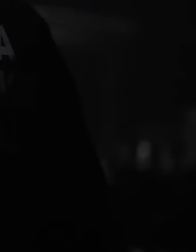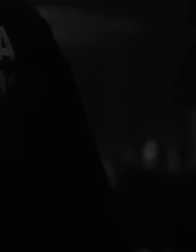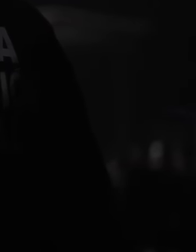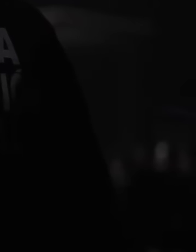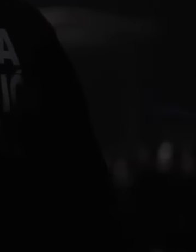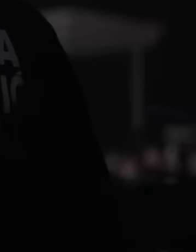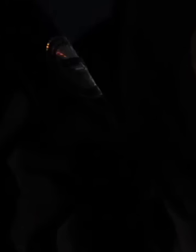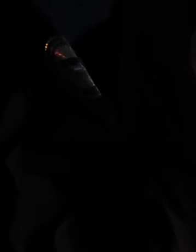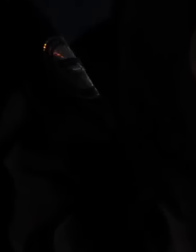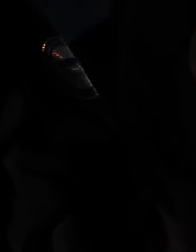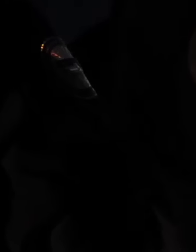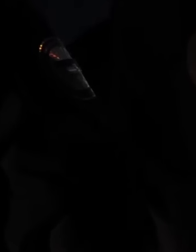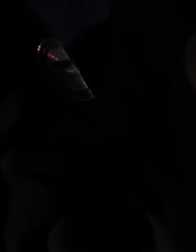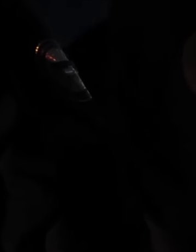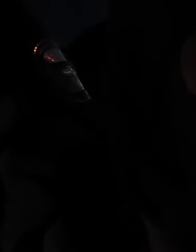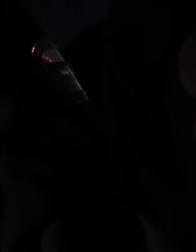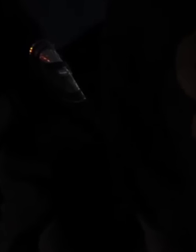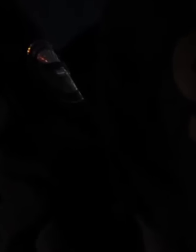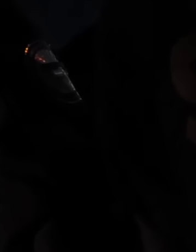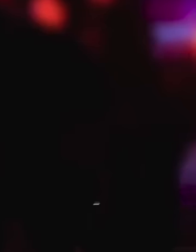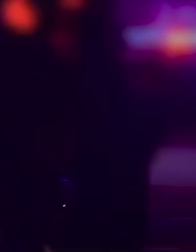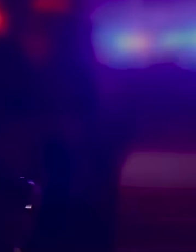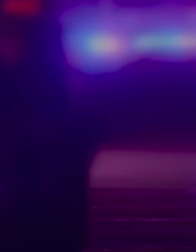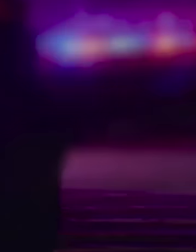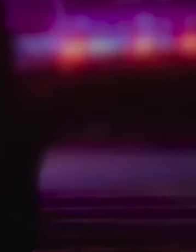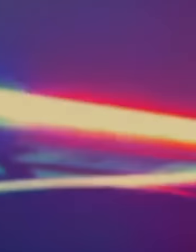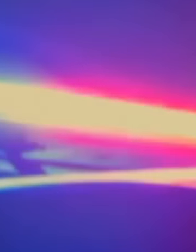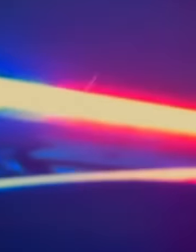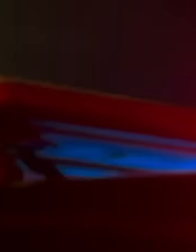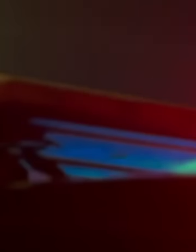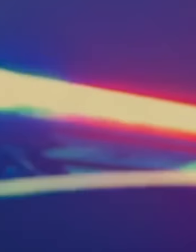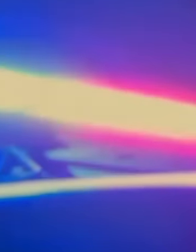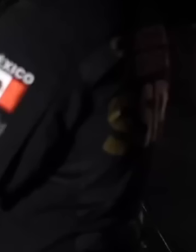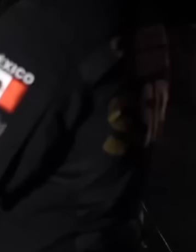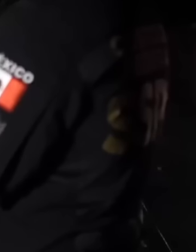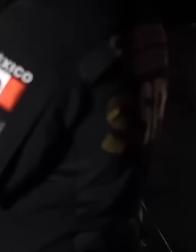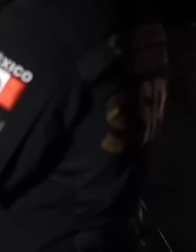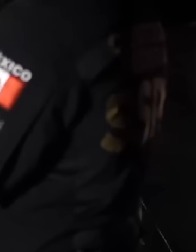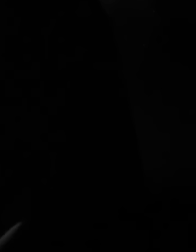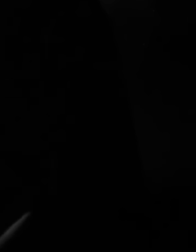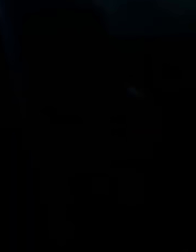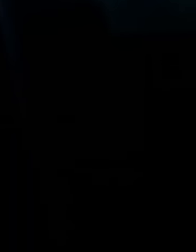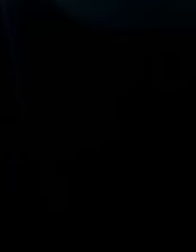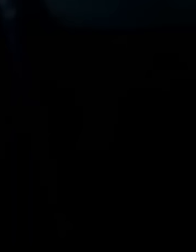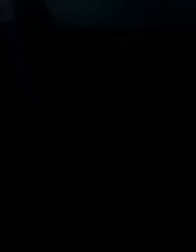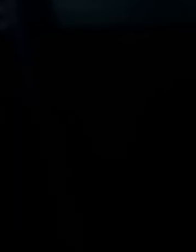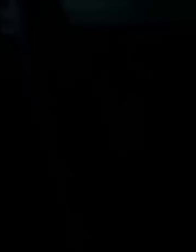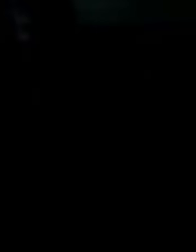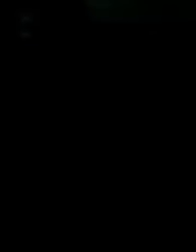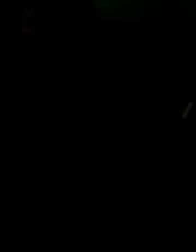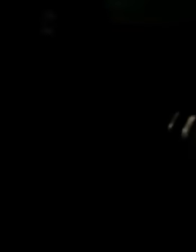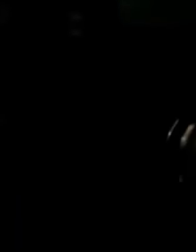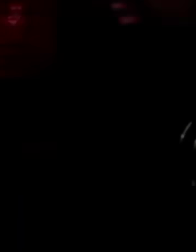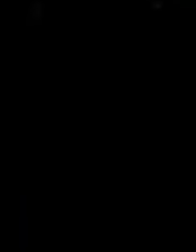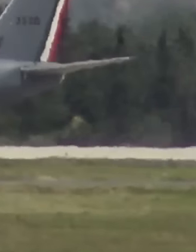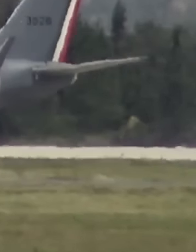Se golpea donde duele, en la estructura y en la bolsa del crimen, sin hacer tanto ruido, pero con una precisión quirúrgica que